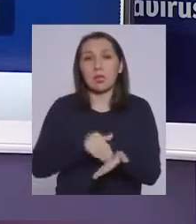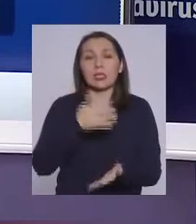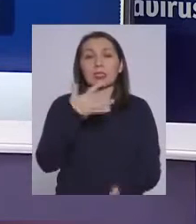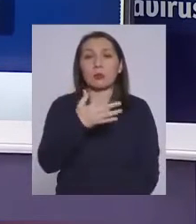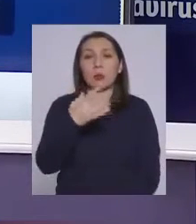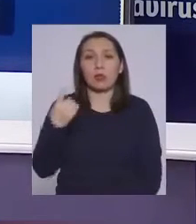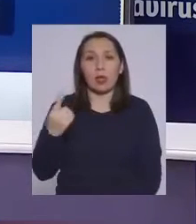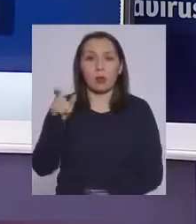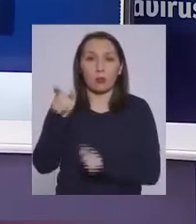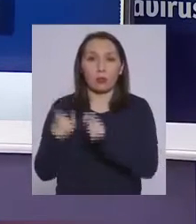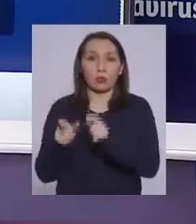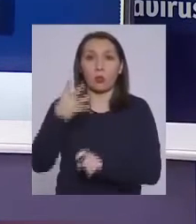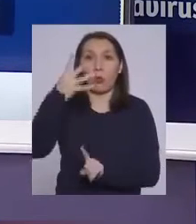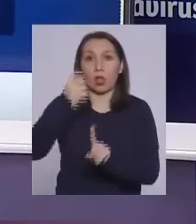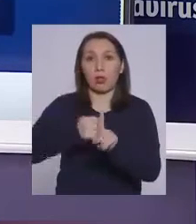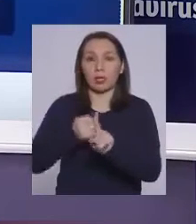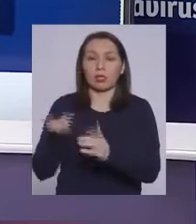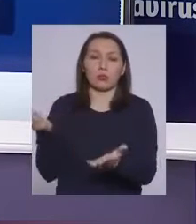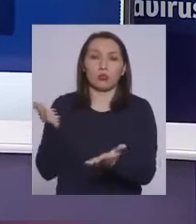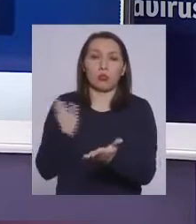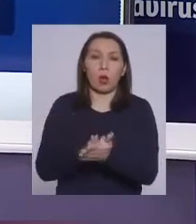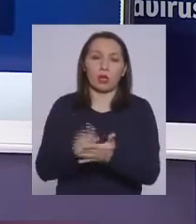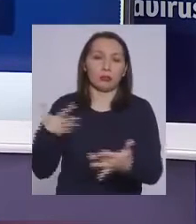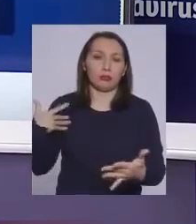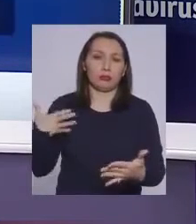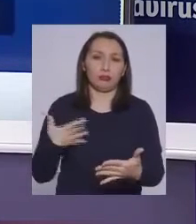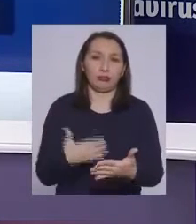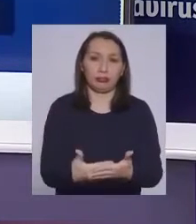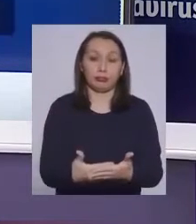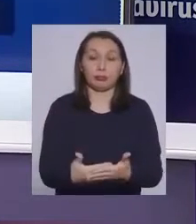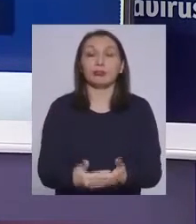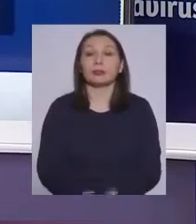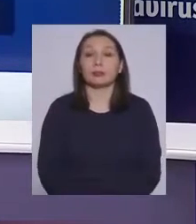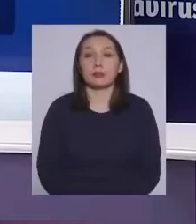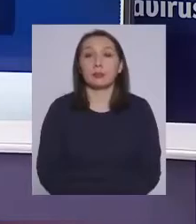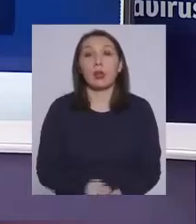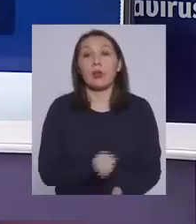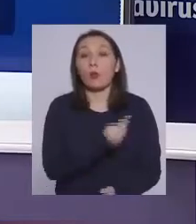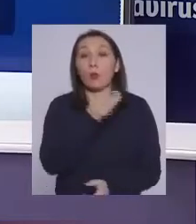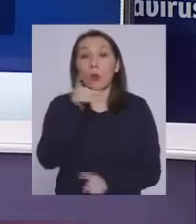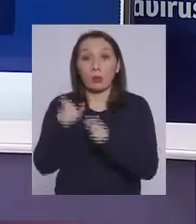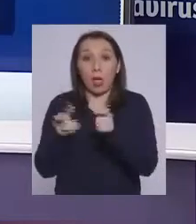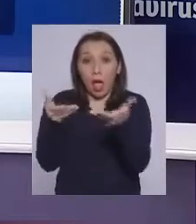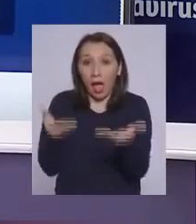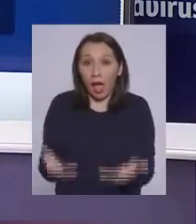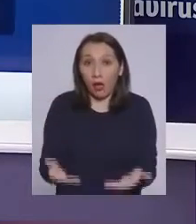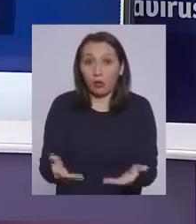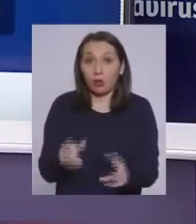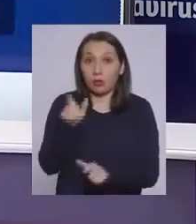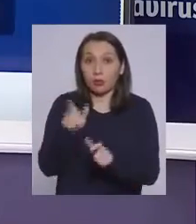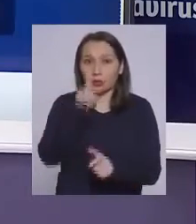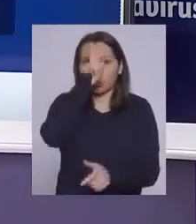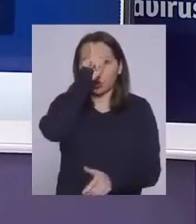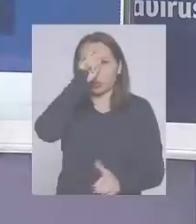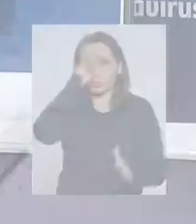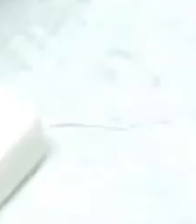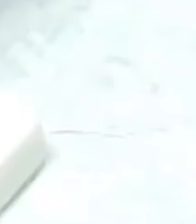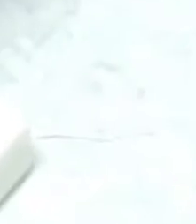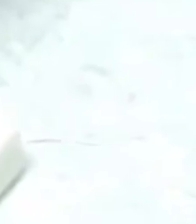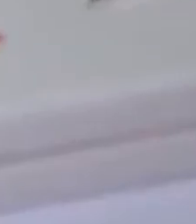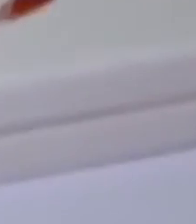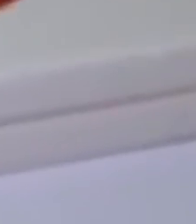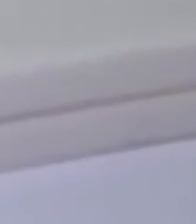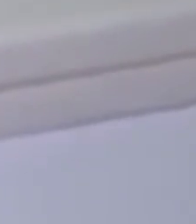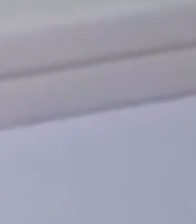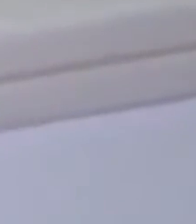en estos cuatro meses en cuanto a la cantidad de personas que al día de hoy se encuentran en las unidades de cuidados